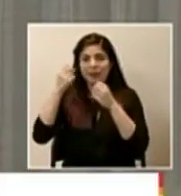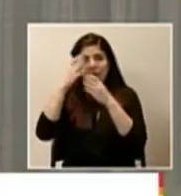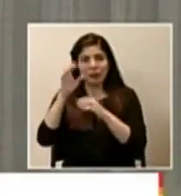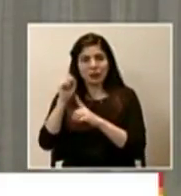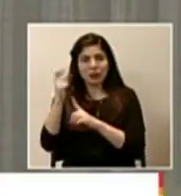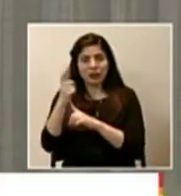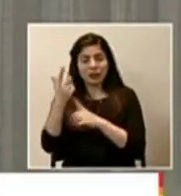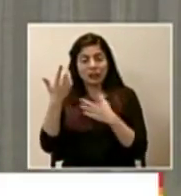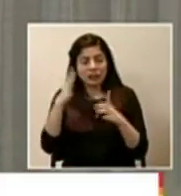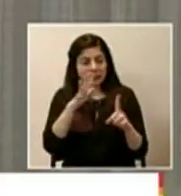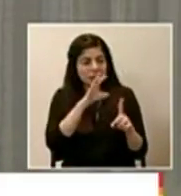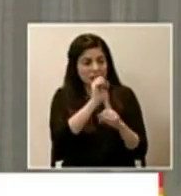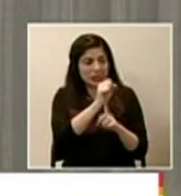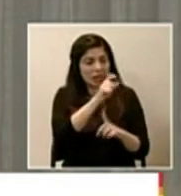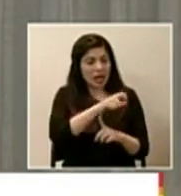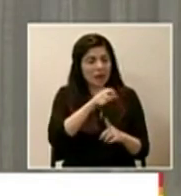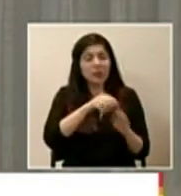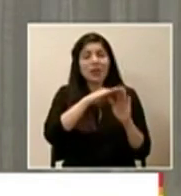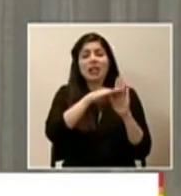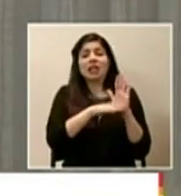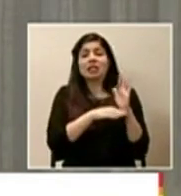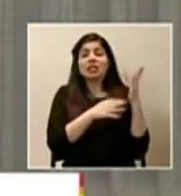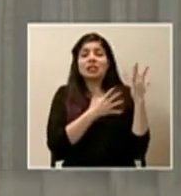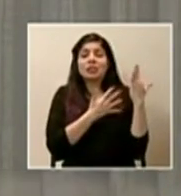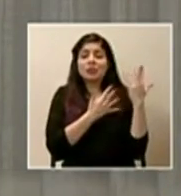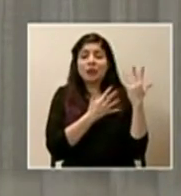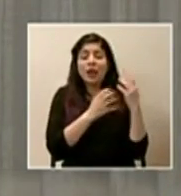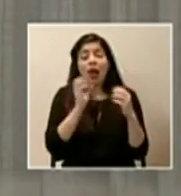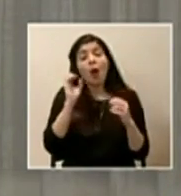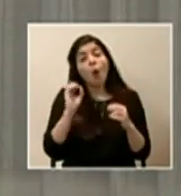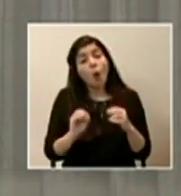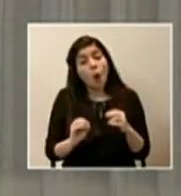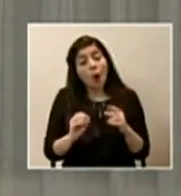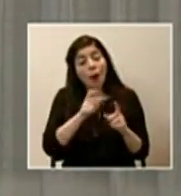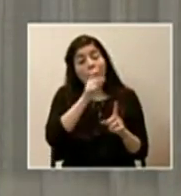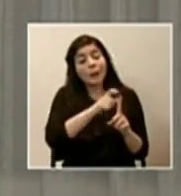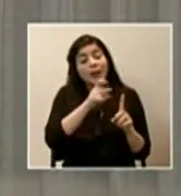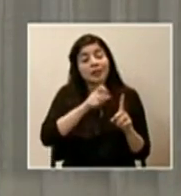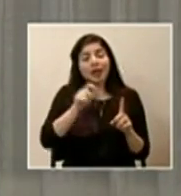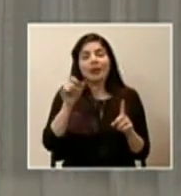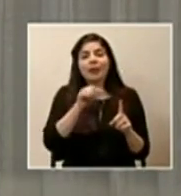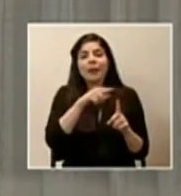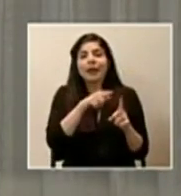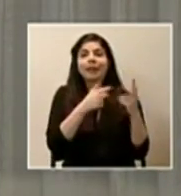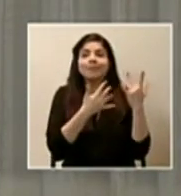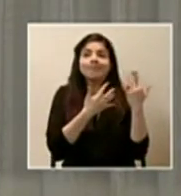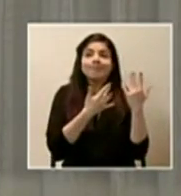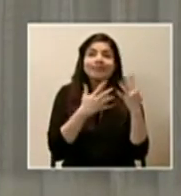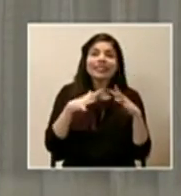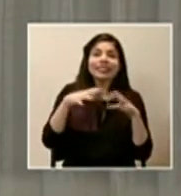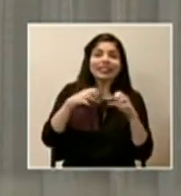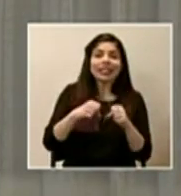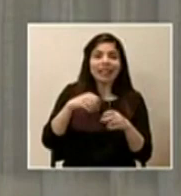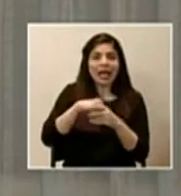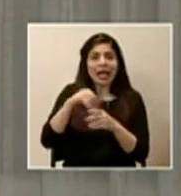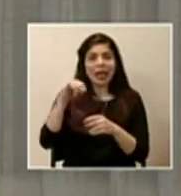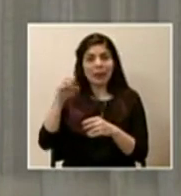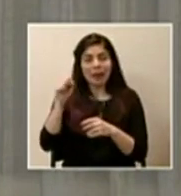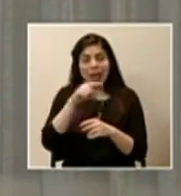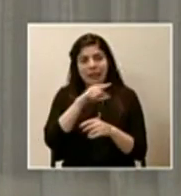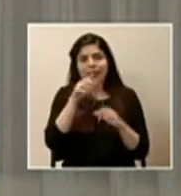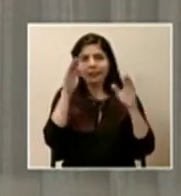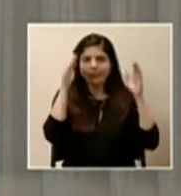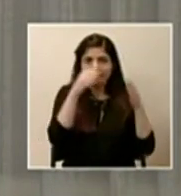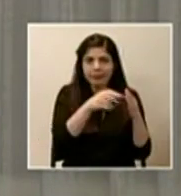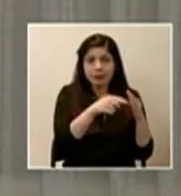social, que estaban en nuestras listas de espera o bien que estaban también pendientes de una cita en nuestra institución.